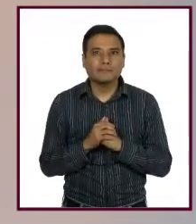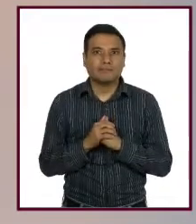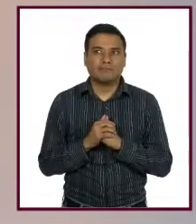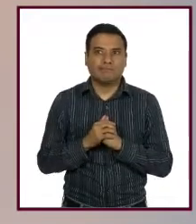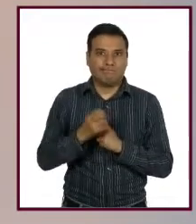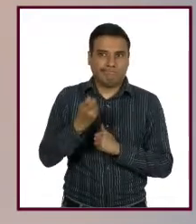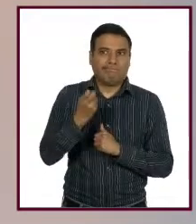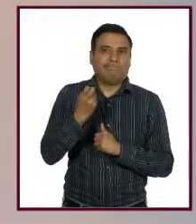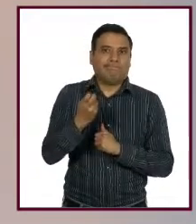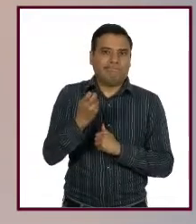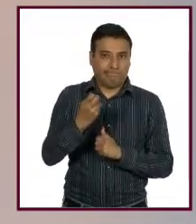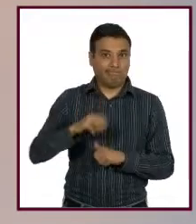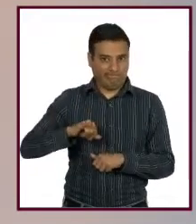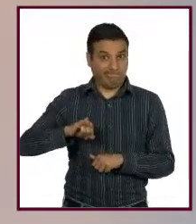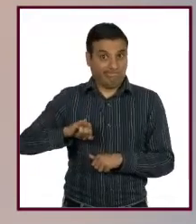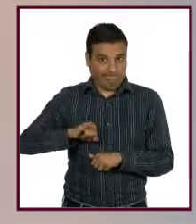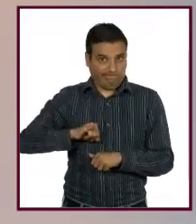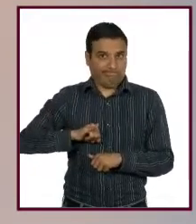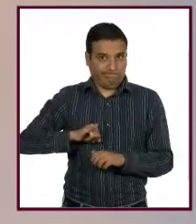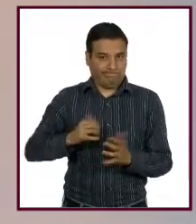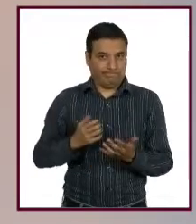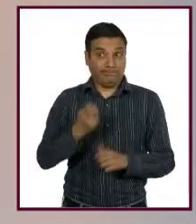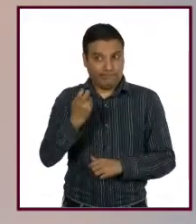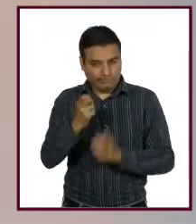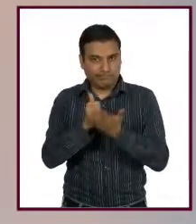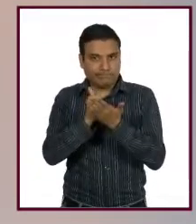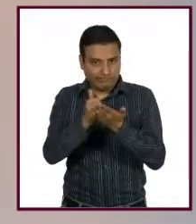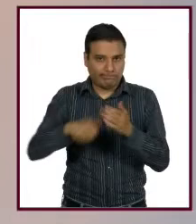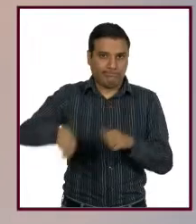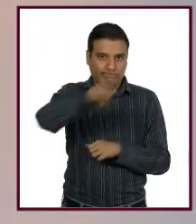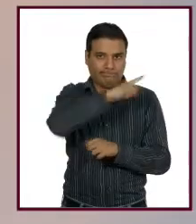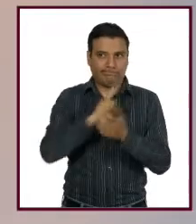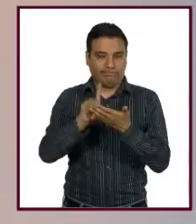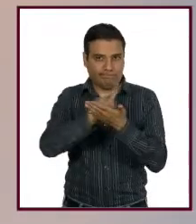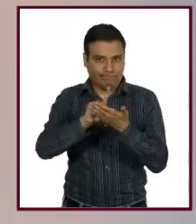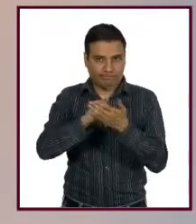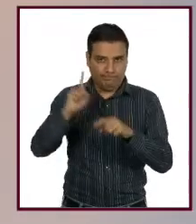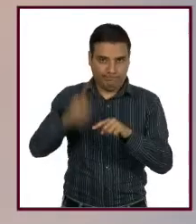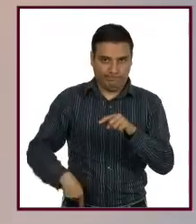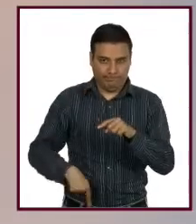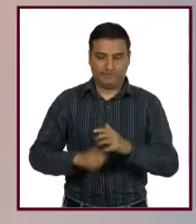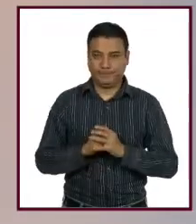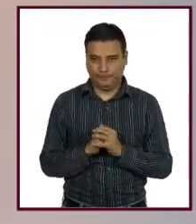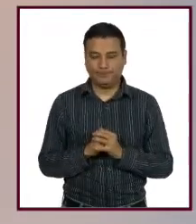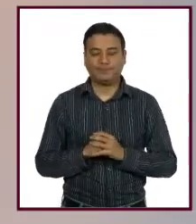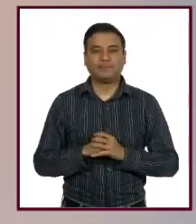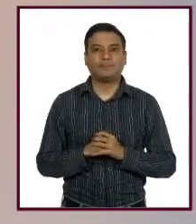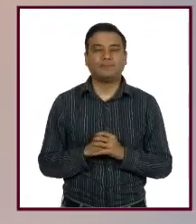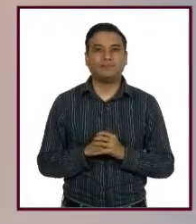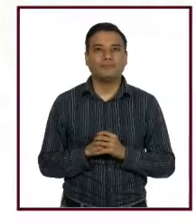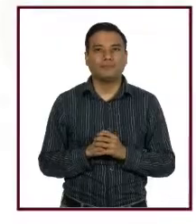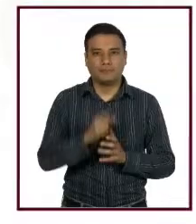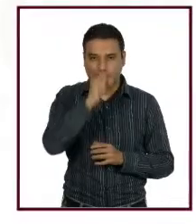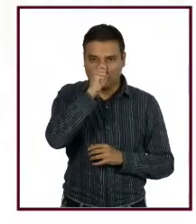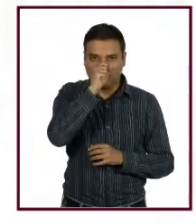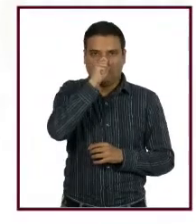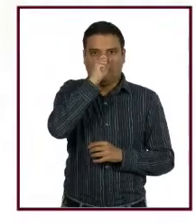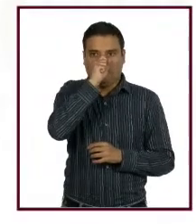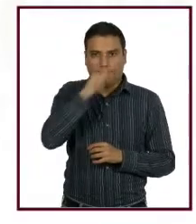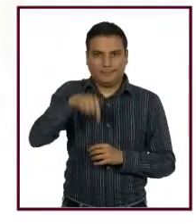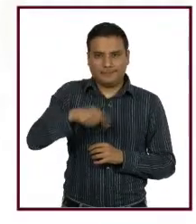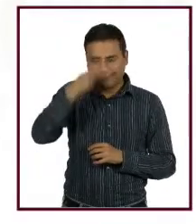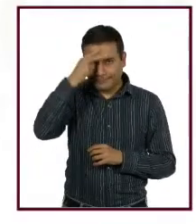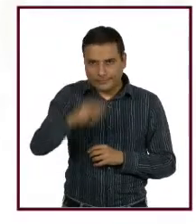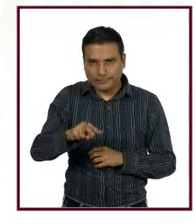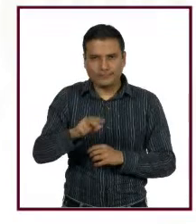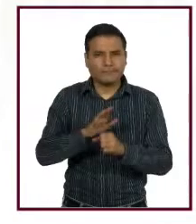la atención para tratar y para poder prevenir estos tipos de consumo. ¿Cuáles inhalables se consumen en